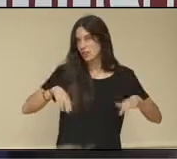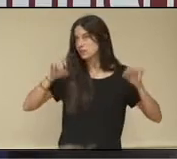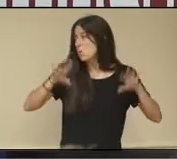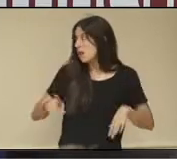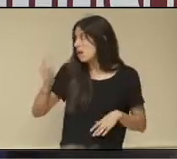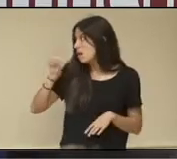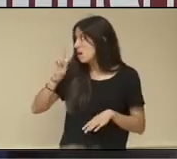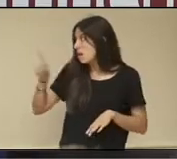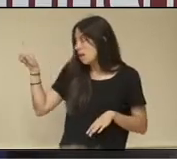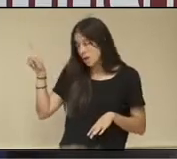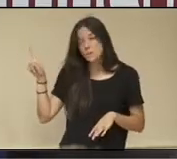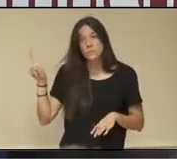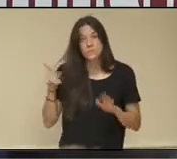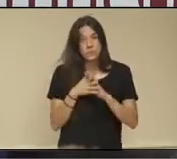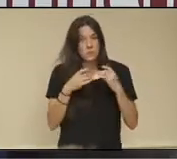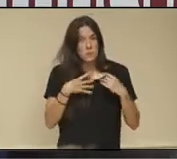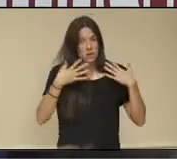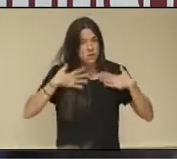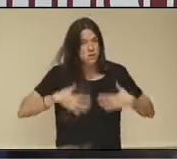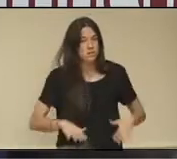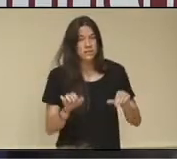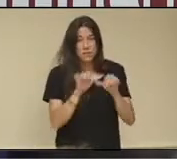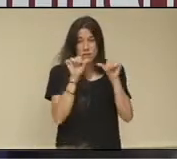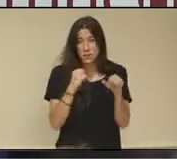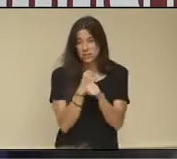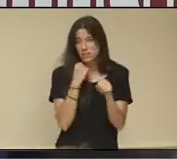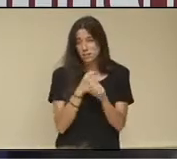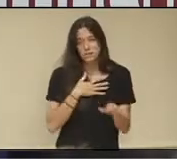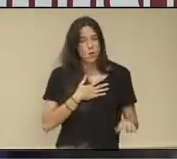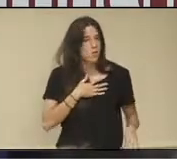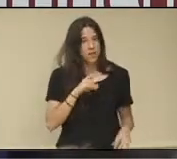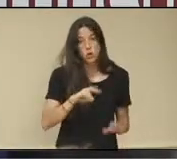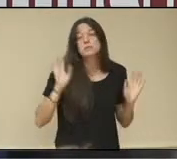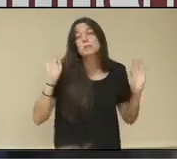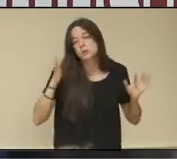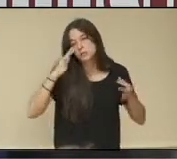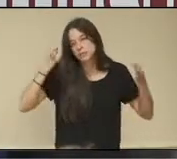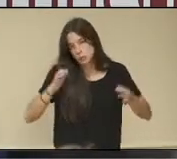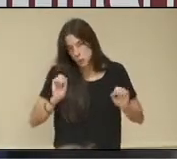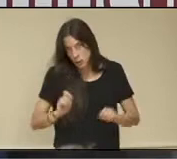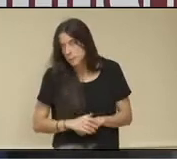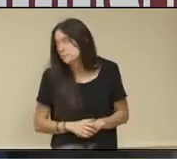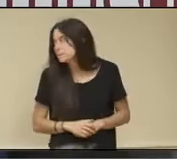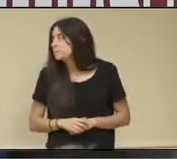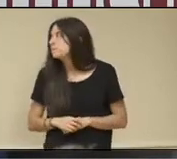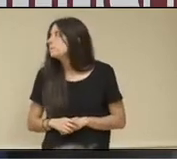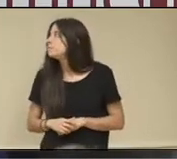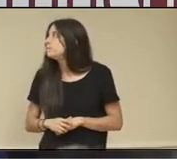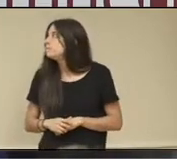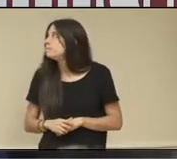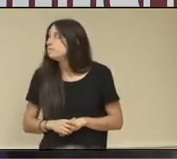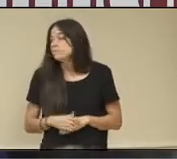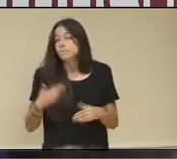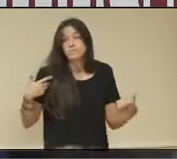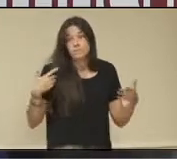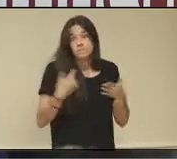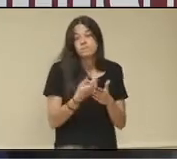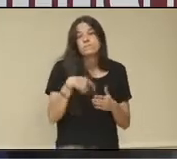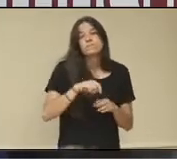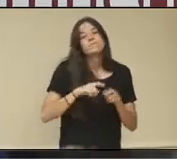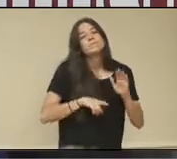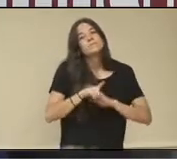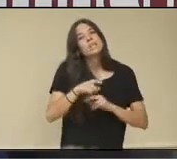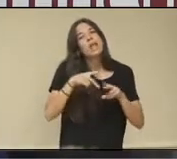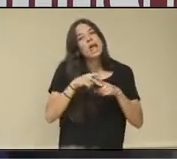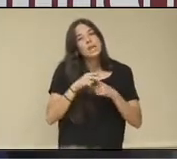que es una forma bastante incómoda de trabajar, pero segura. Y en este tiempo hemos desarrollado dos